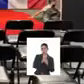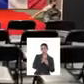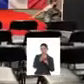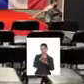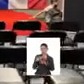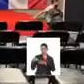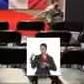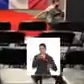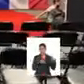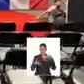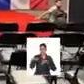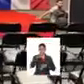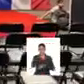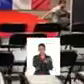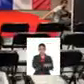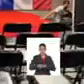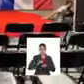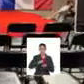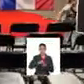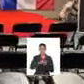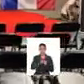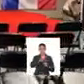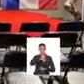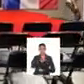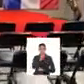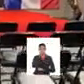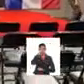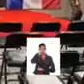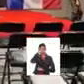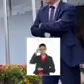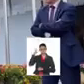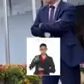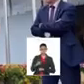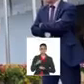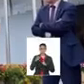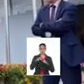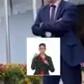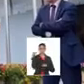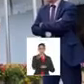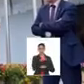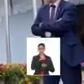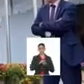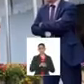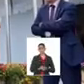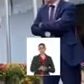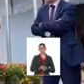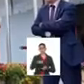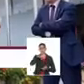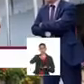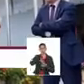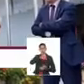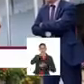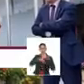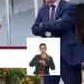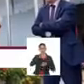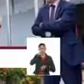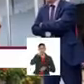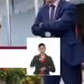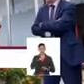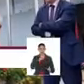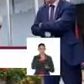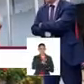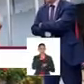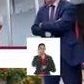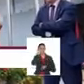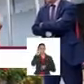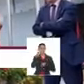esferas en la cultura, educación, salud, biotecnología y deporte. Aquí se proyectaron las ideas en torno al